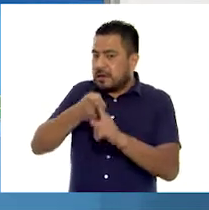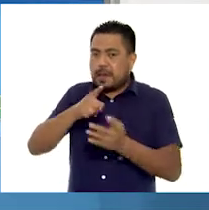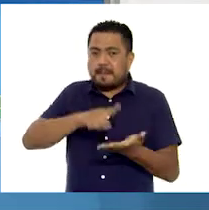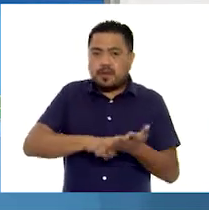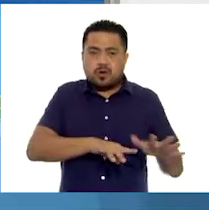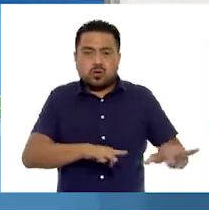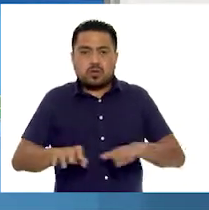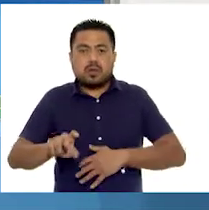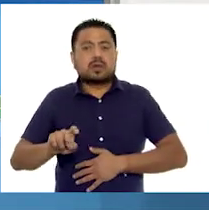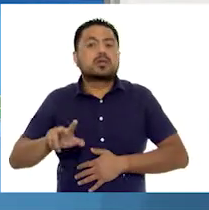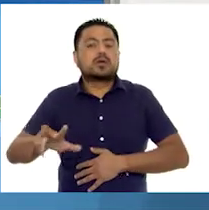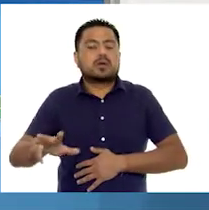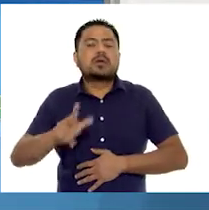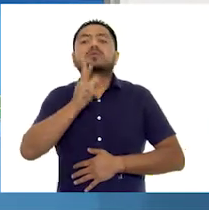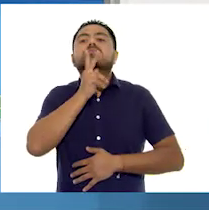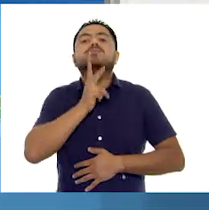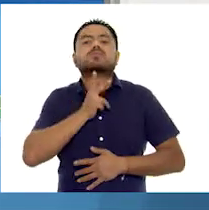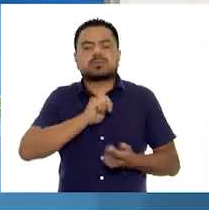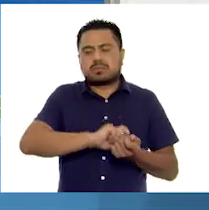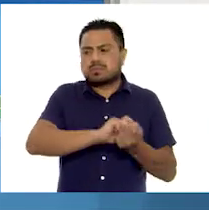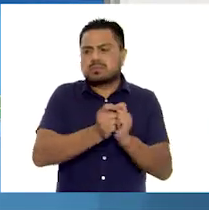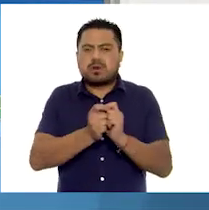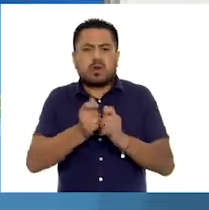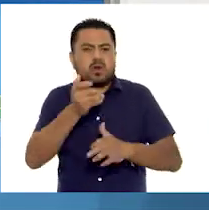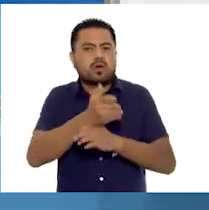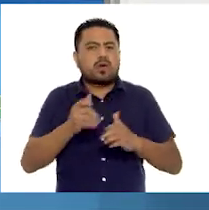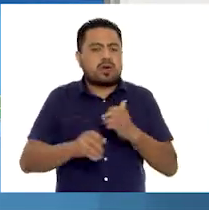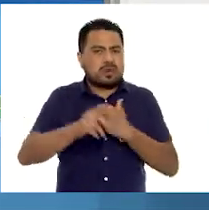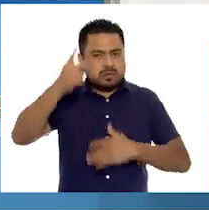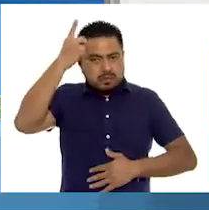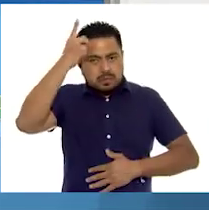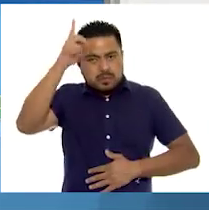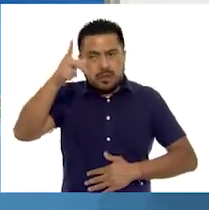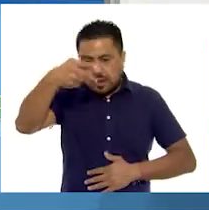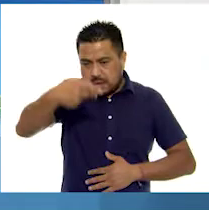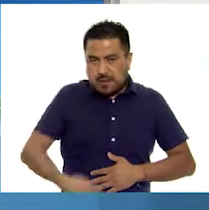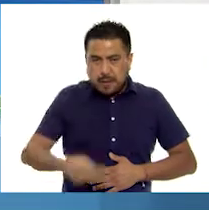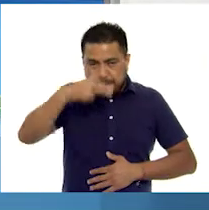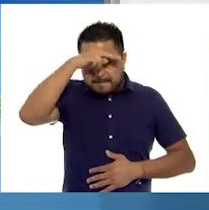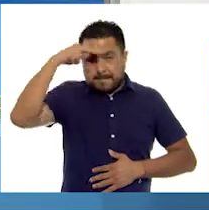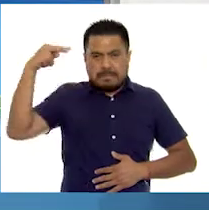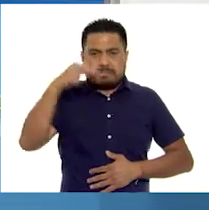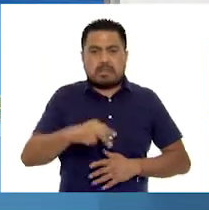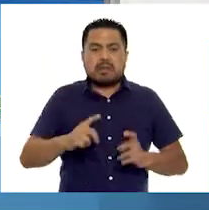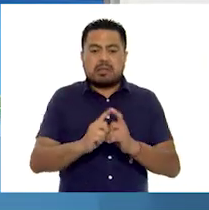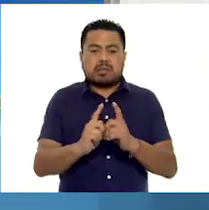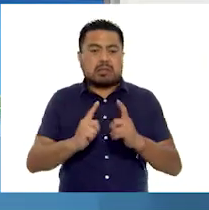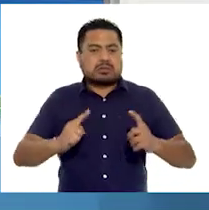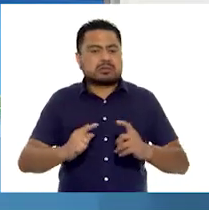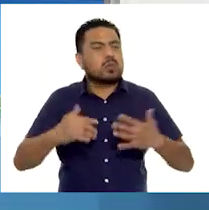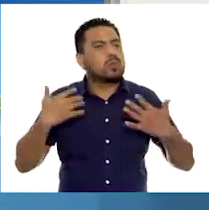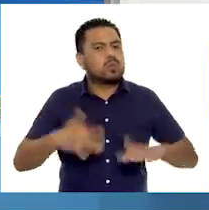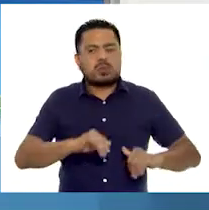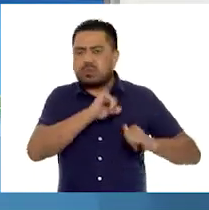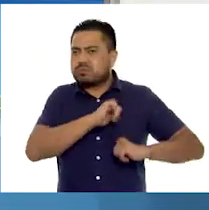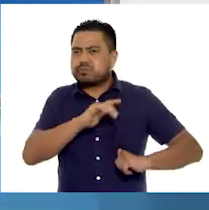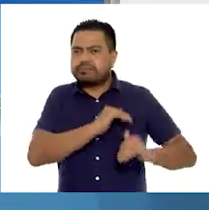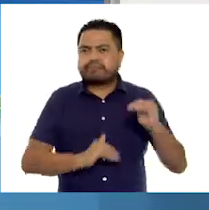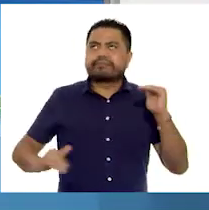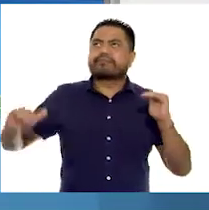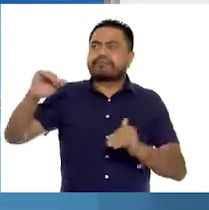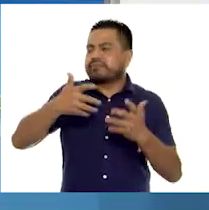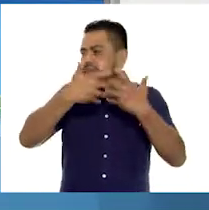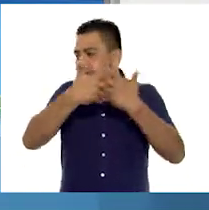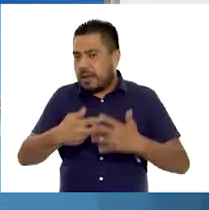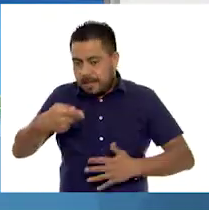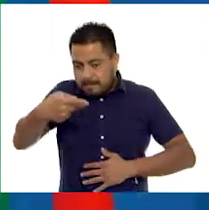1938 el petróleo se convirtió en un recurso propiedad nación y en un factor de desarrollo crecimiento e industrialización